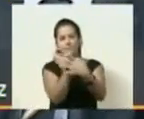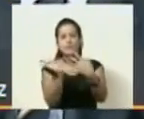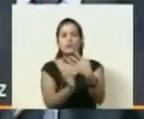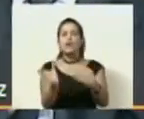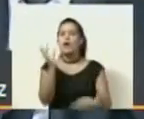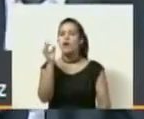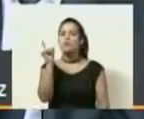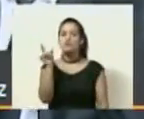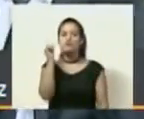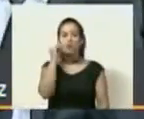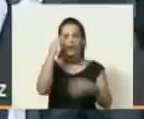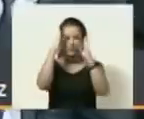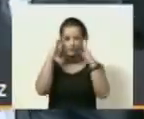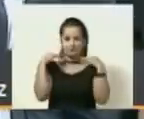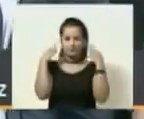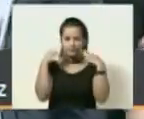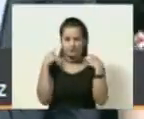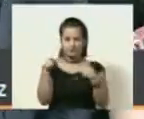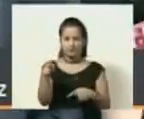Maribilis,